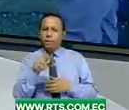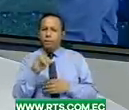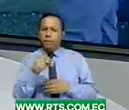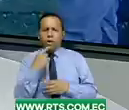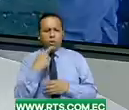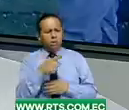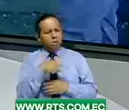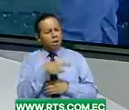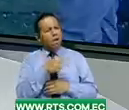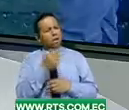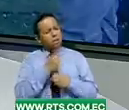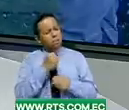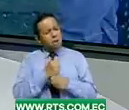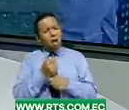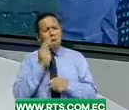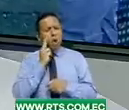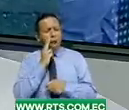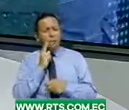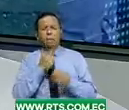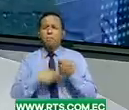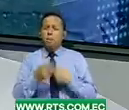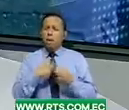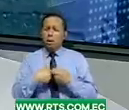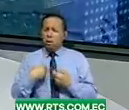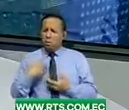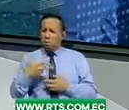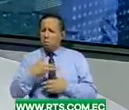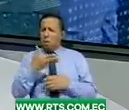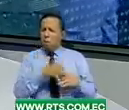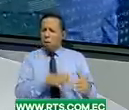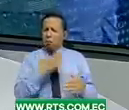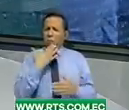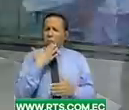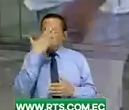vendedor de caramelos y que no conocen el motivo del crimen.